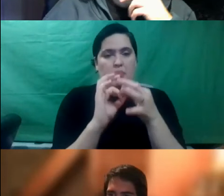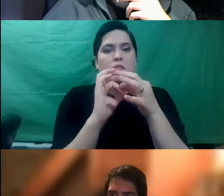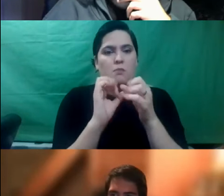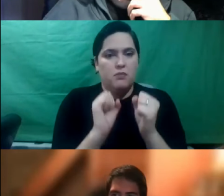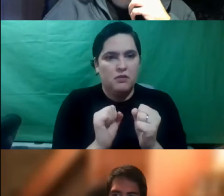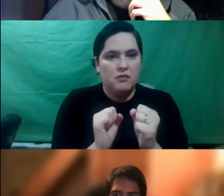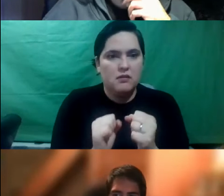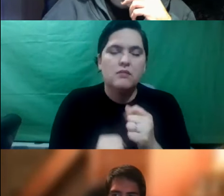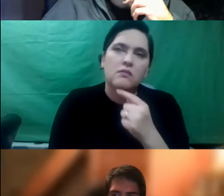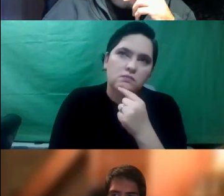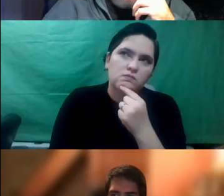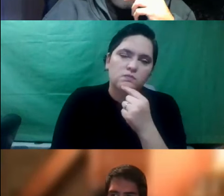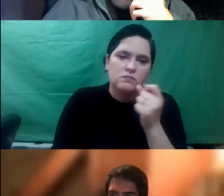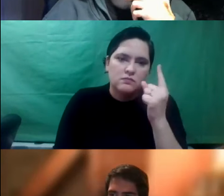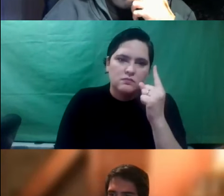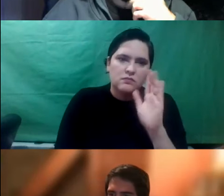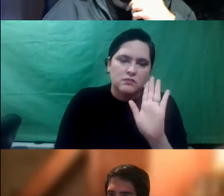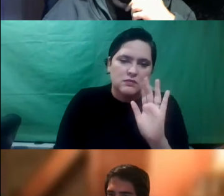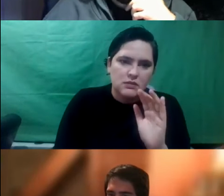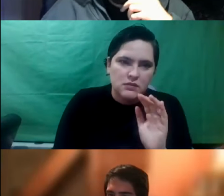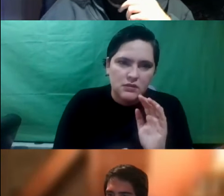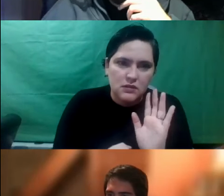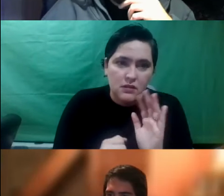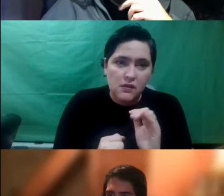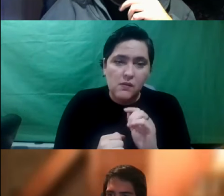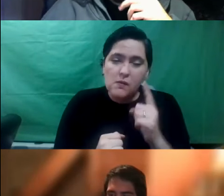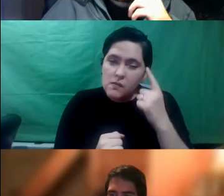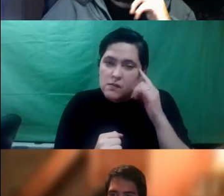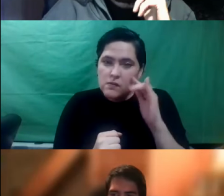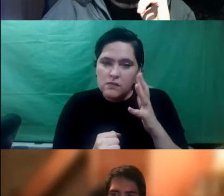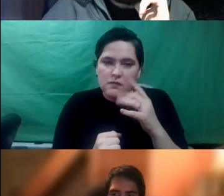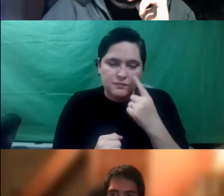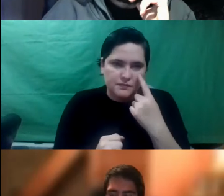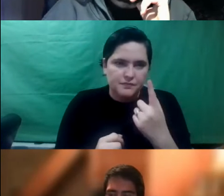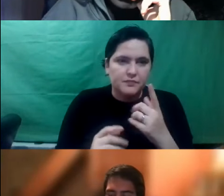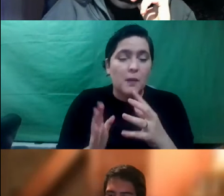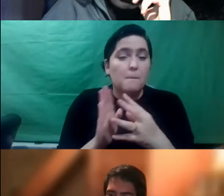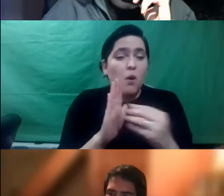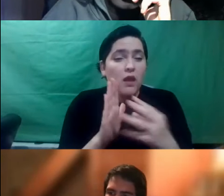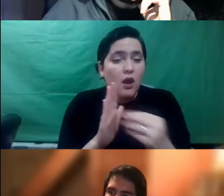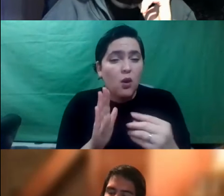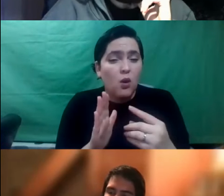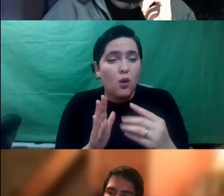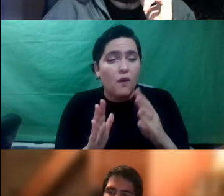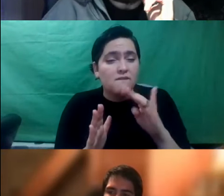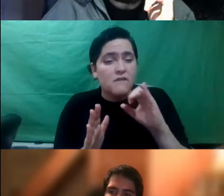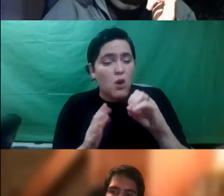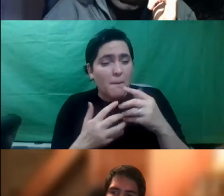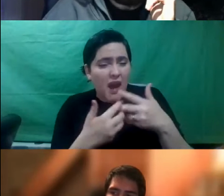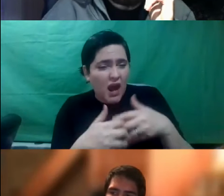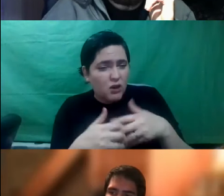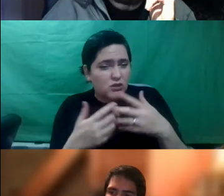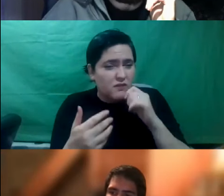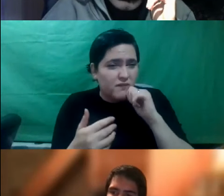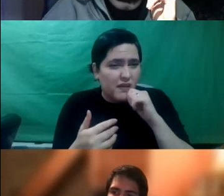Dale, gracias. No sé si me expliqué bien. Dale, creo que sí. Primero, los modelos biomecánicos me imagino que te refieres más